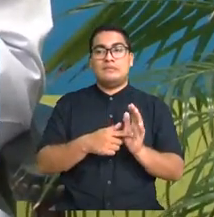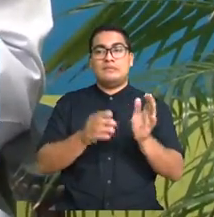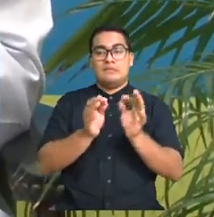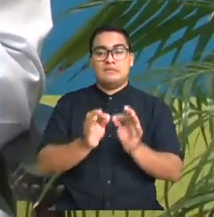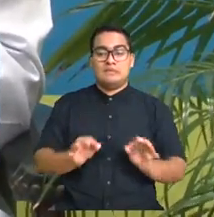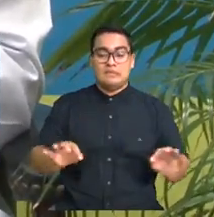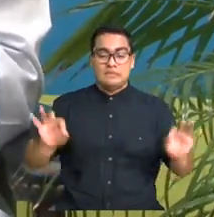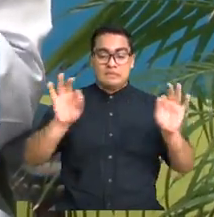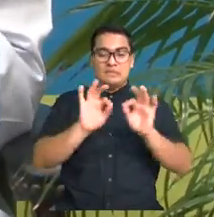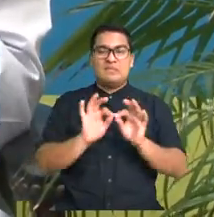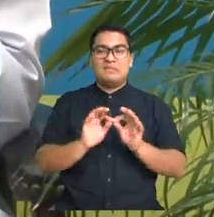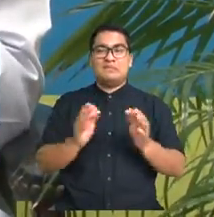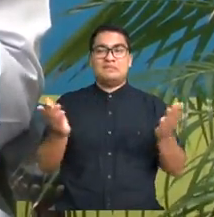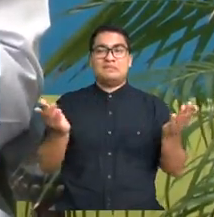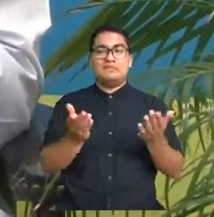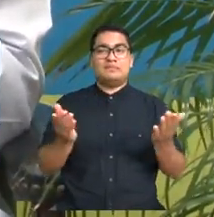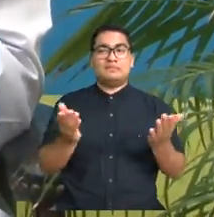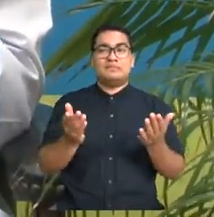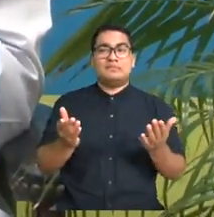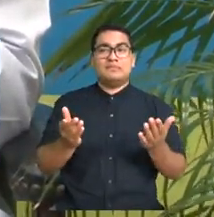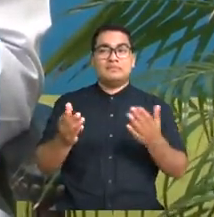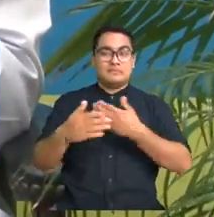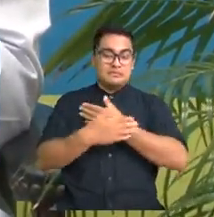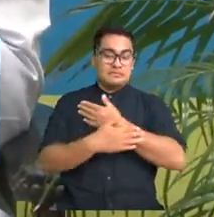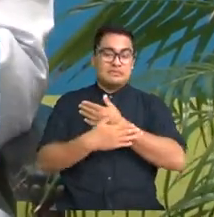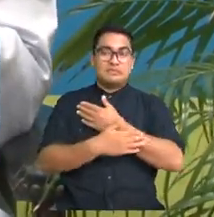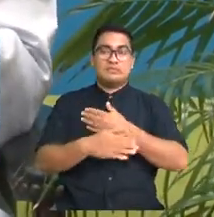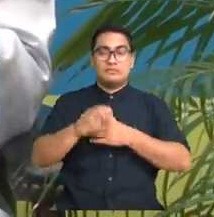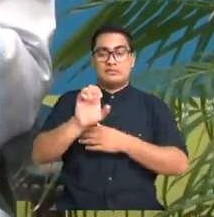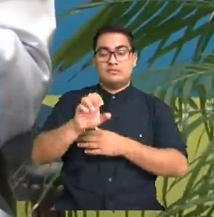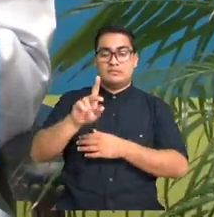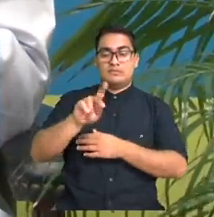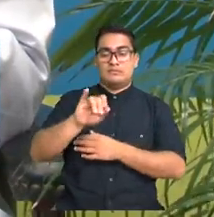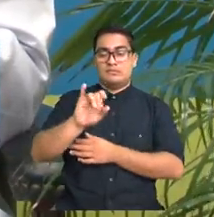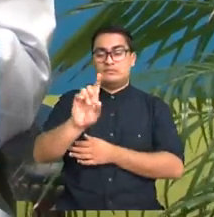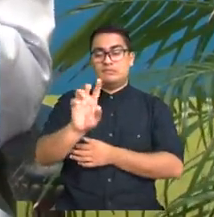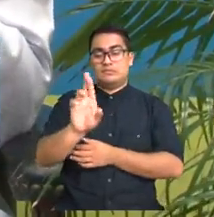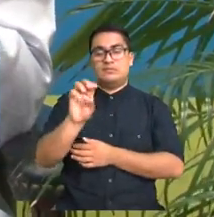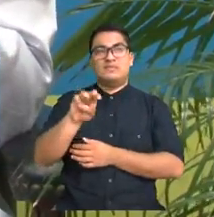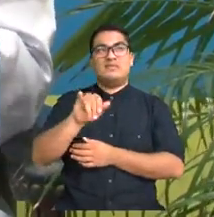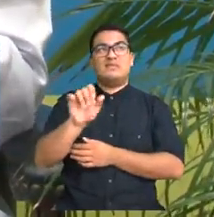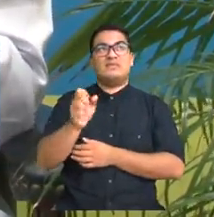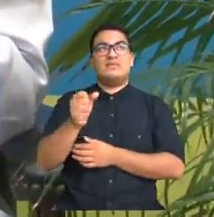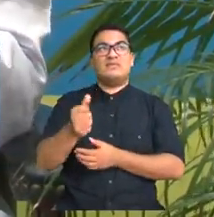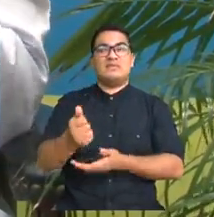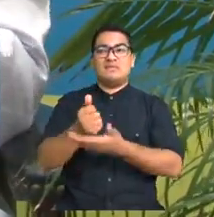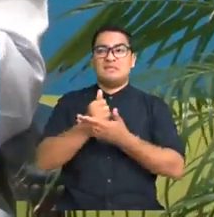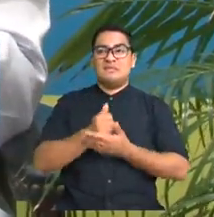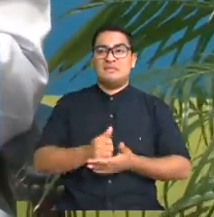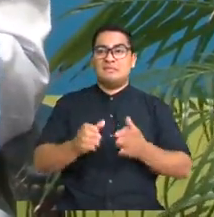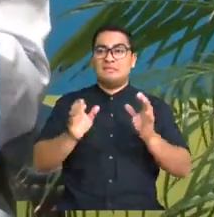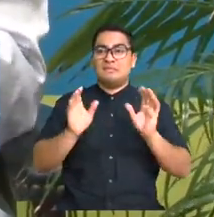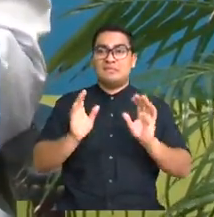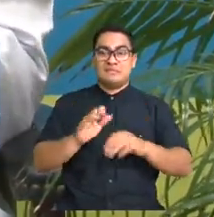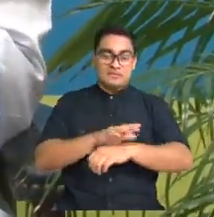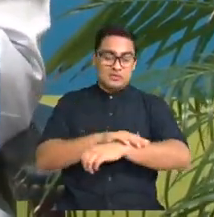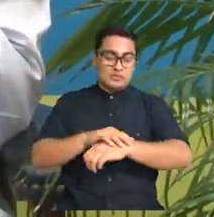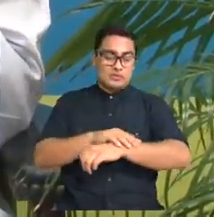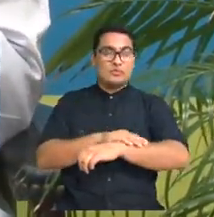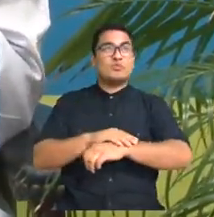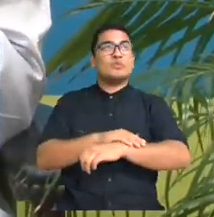lipidizante de la primera capa de la piel, que es la epidermis, para ayudarle a que mantenga el agua